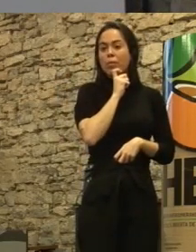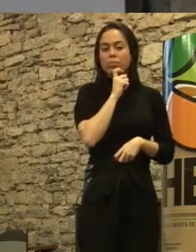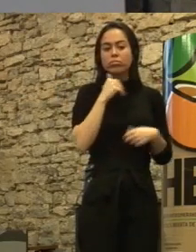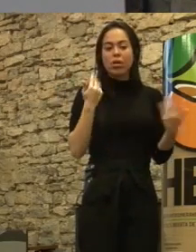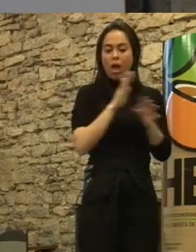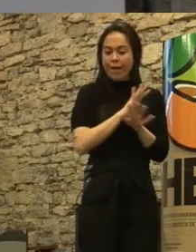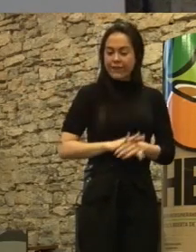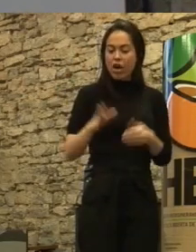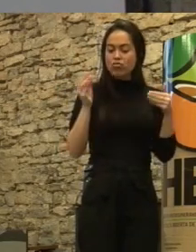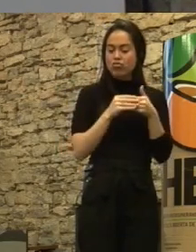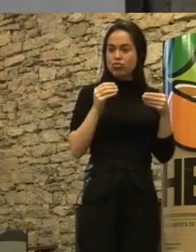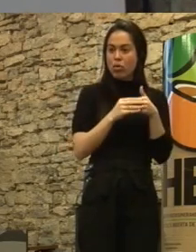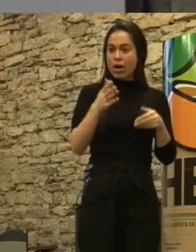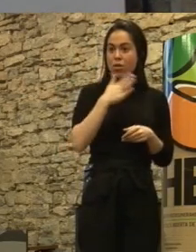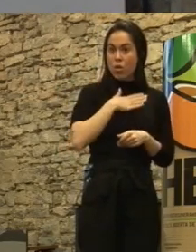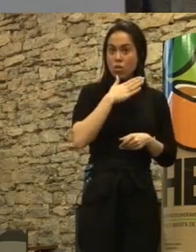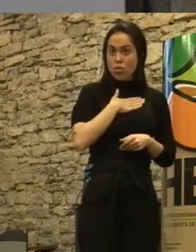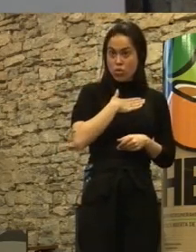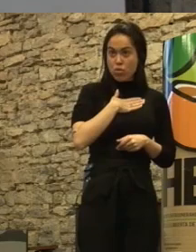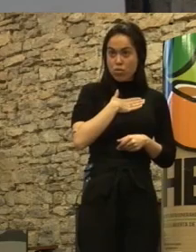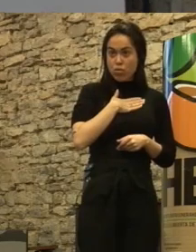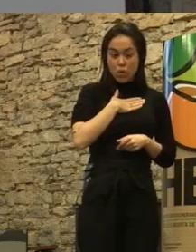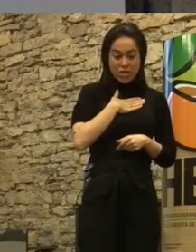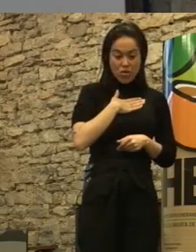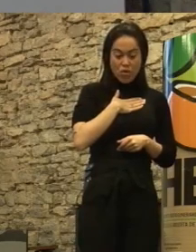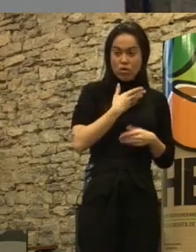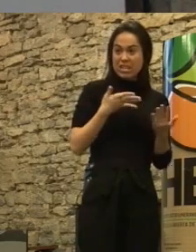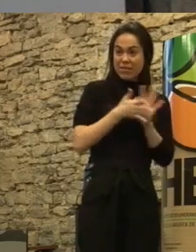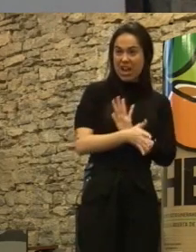es dueño también. El dueño es usuario, el usuario es dueño.